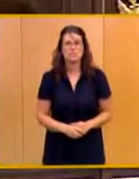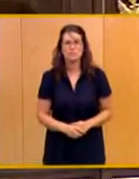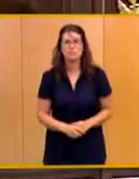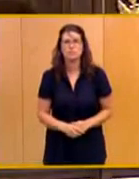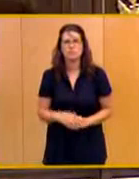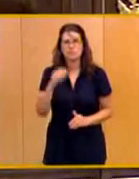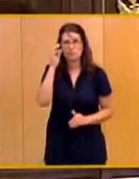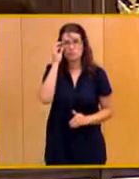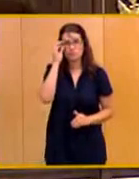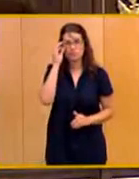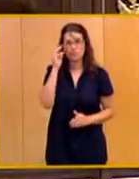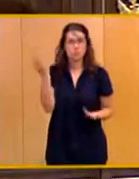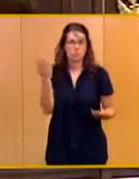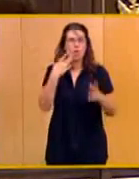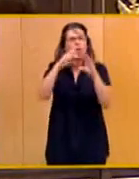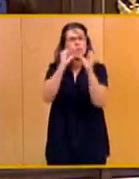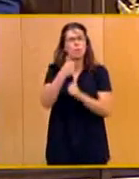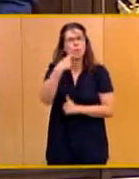Dicho de otra manera,